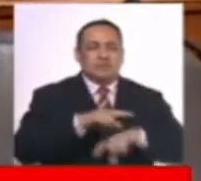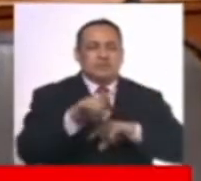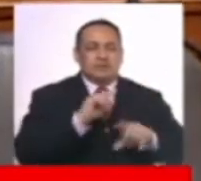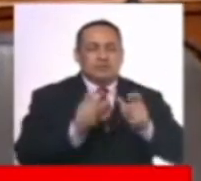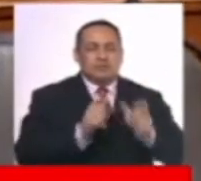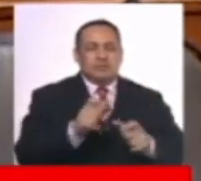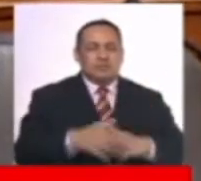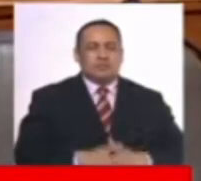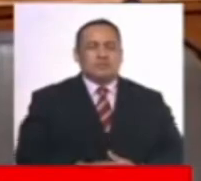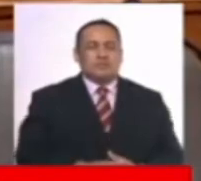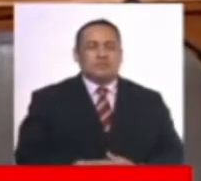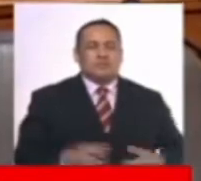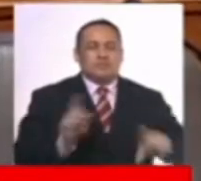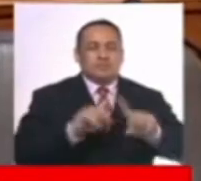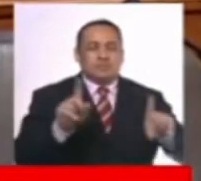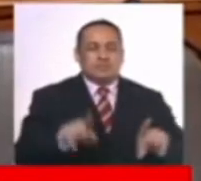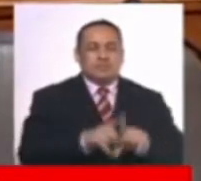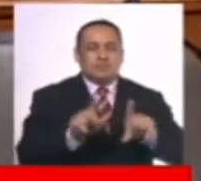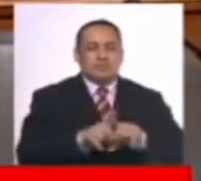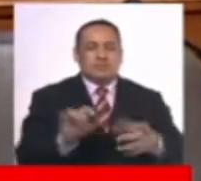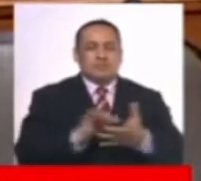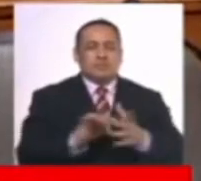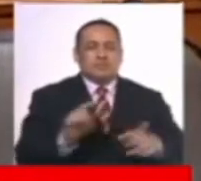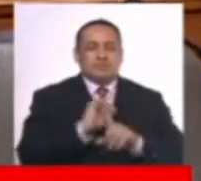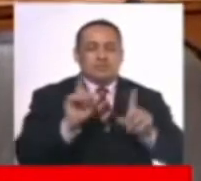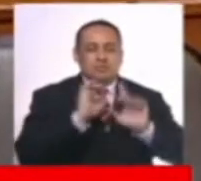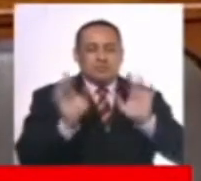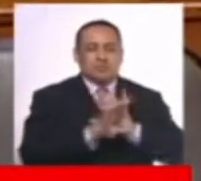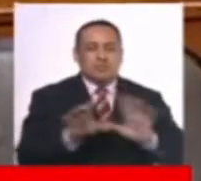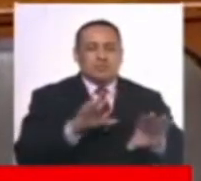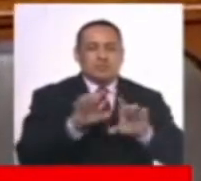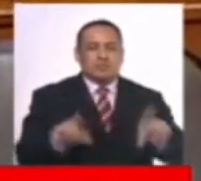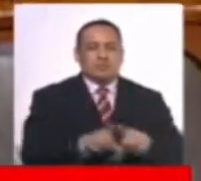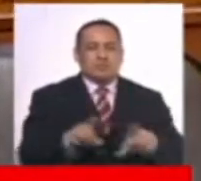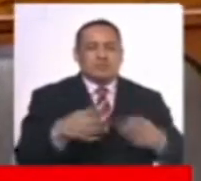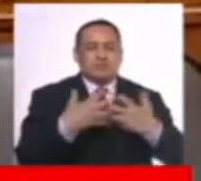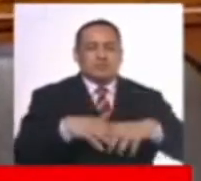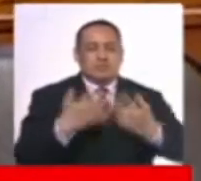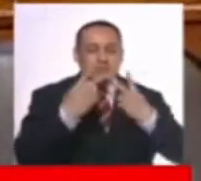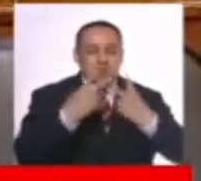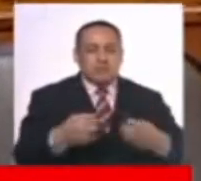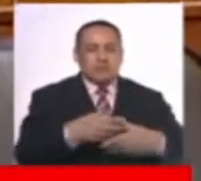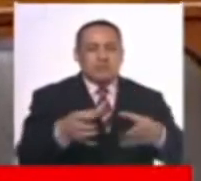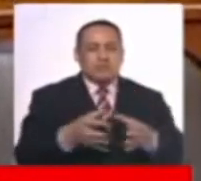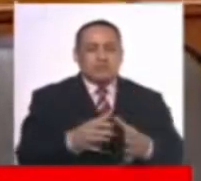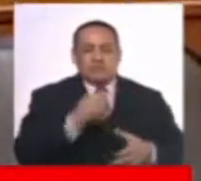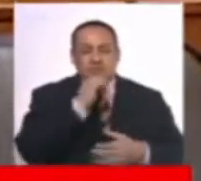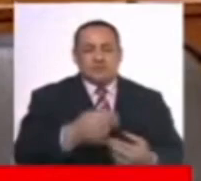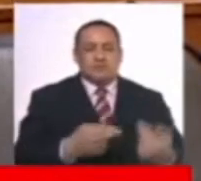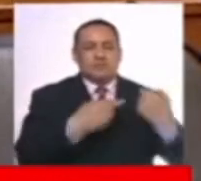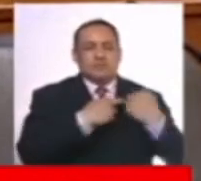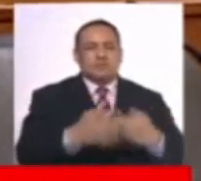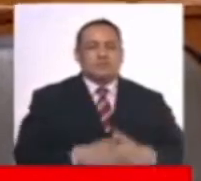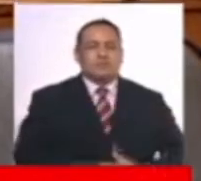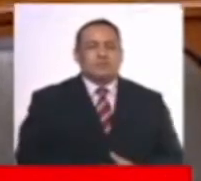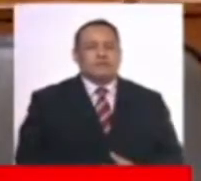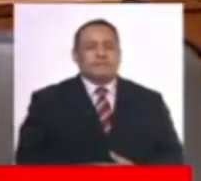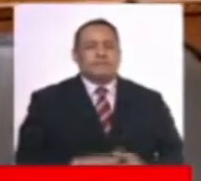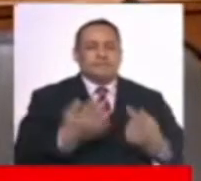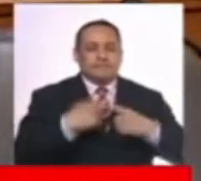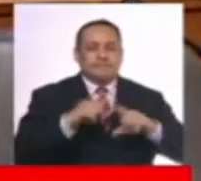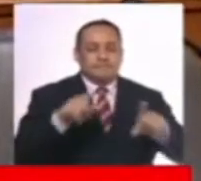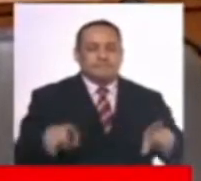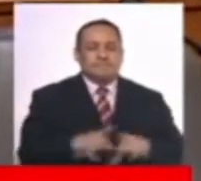pueblo. Pero no podemos permitir que nuestro país siga sufriendo su irresponsabilidad. Por